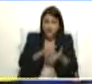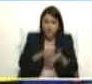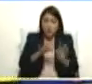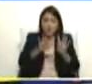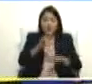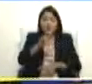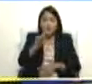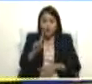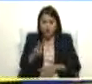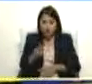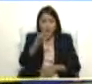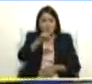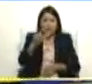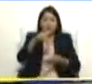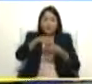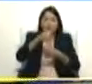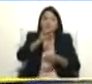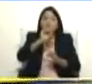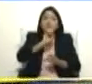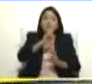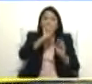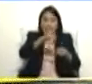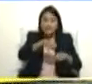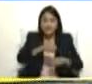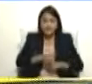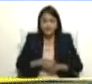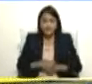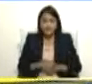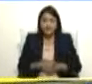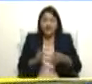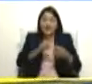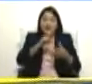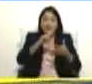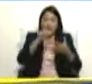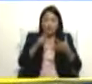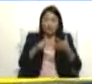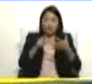10.009.932 venezolanos que votaron por la pregunta número 3.